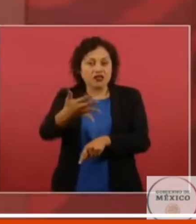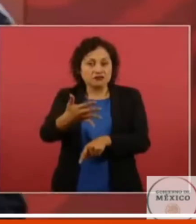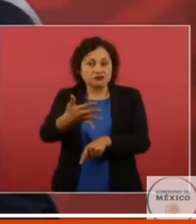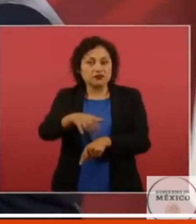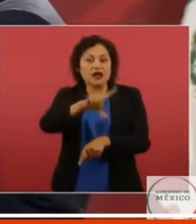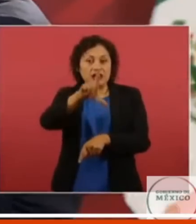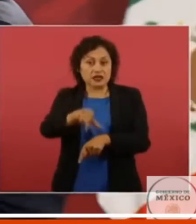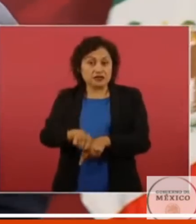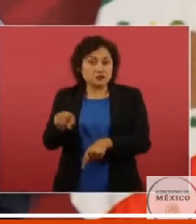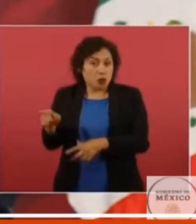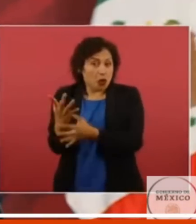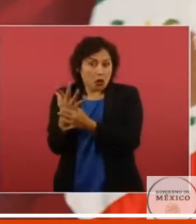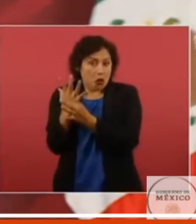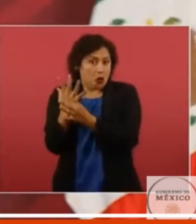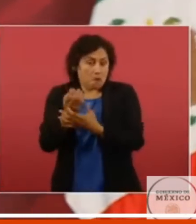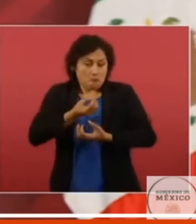Hay testimonios,